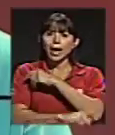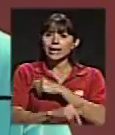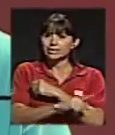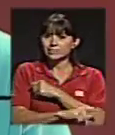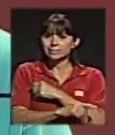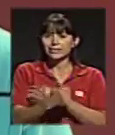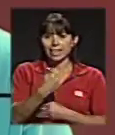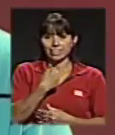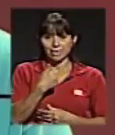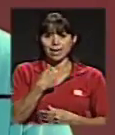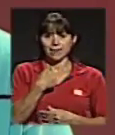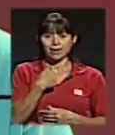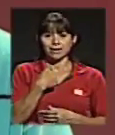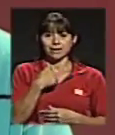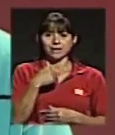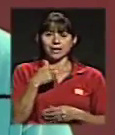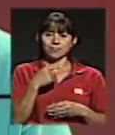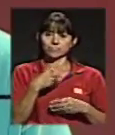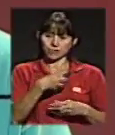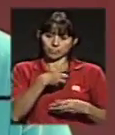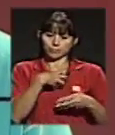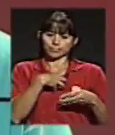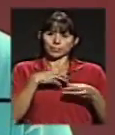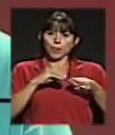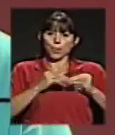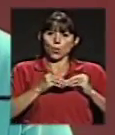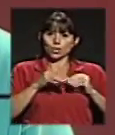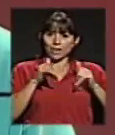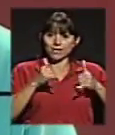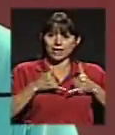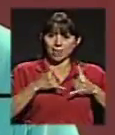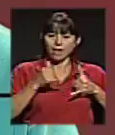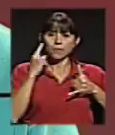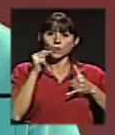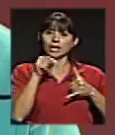tienen portabilidad, porque es un asunto bastante complicado.